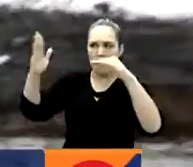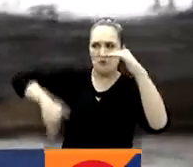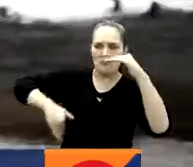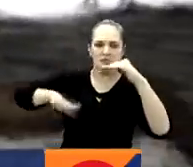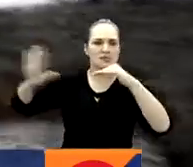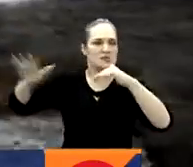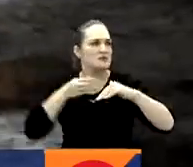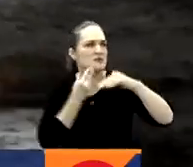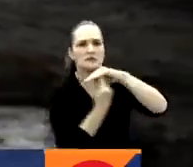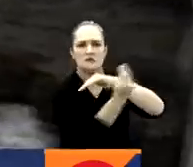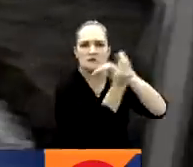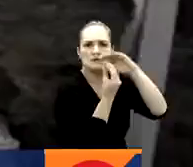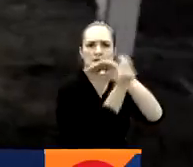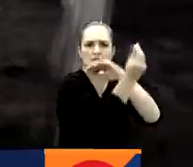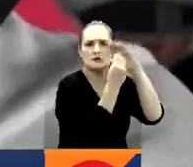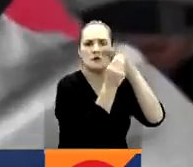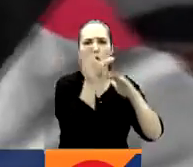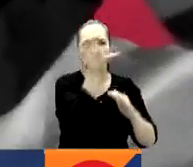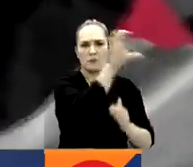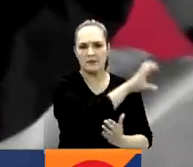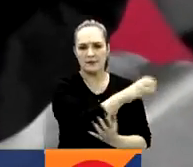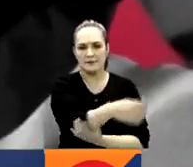cualquier lugar que los lleve fuera de su país.